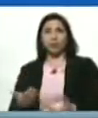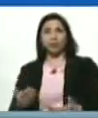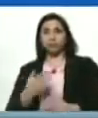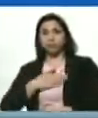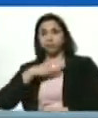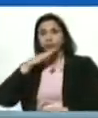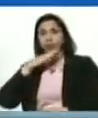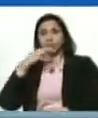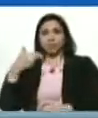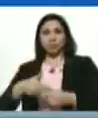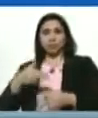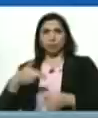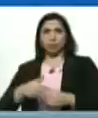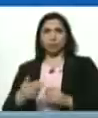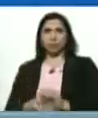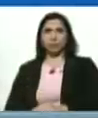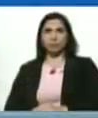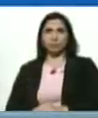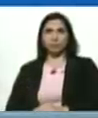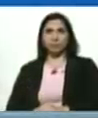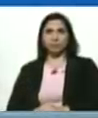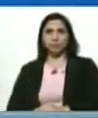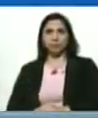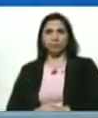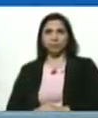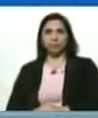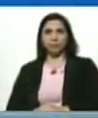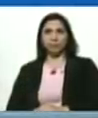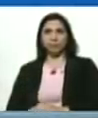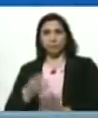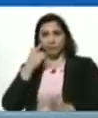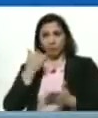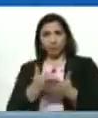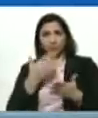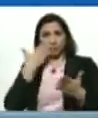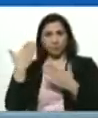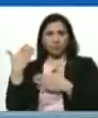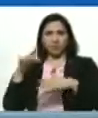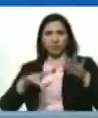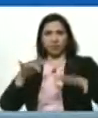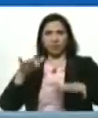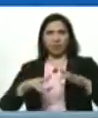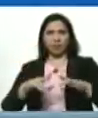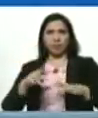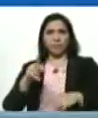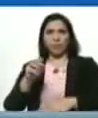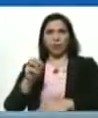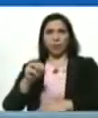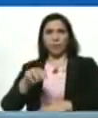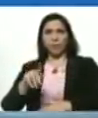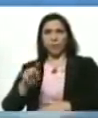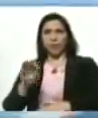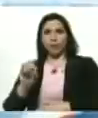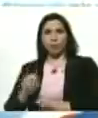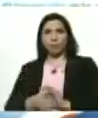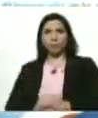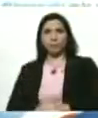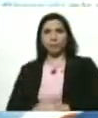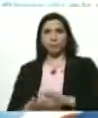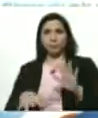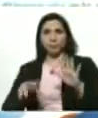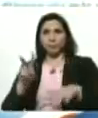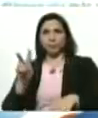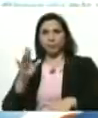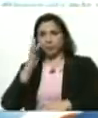gasolina ellos siguieron miren aquí está el secretario pompeo el 12 de